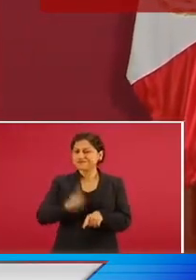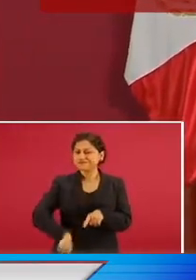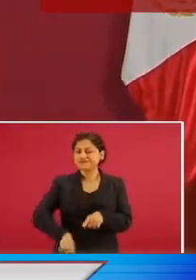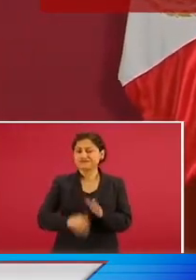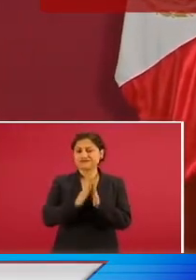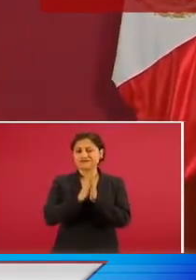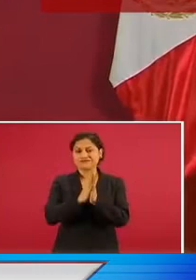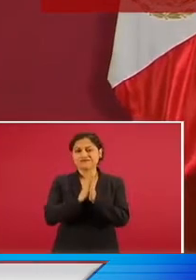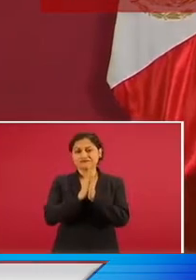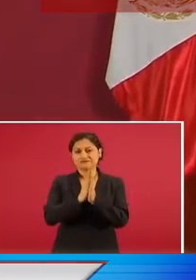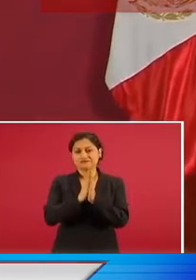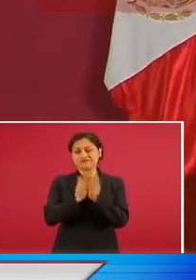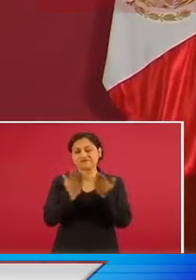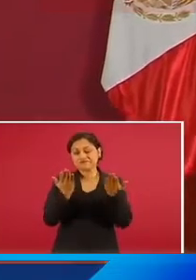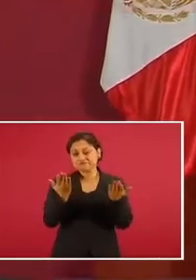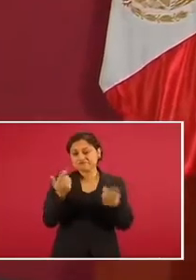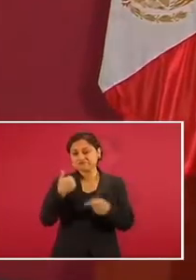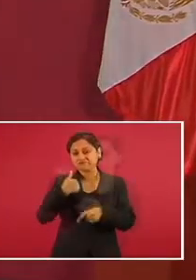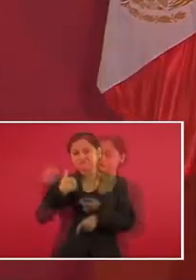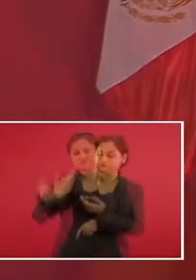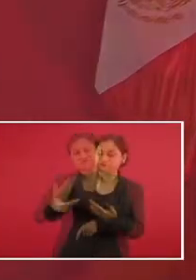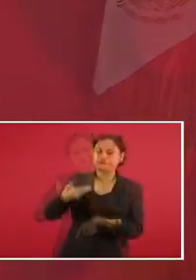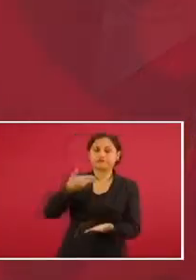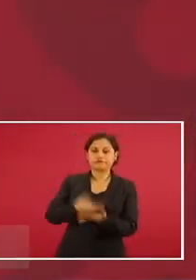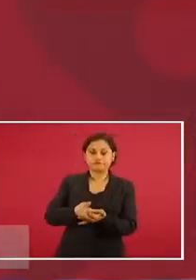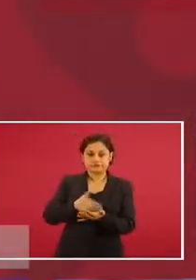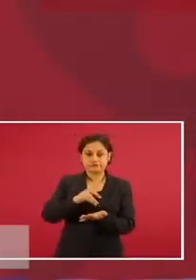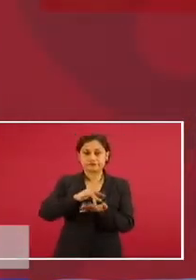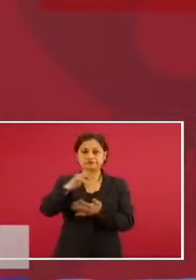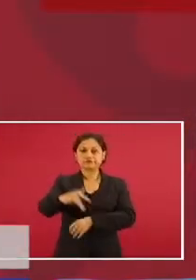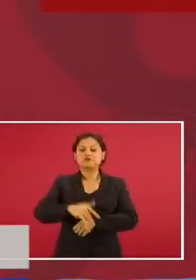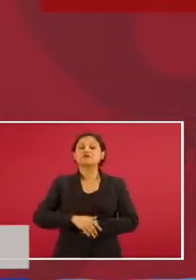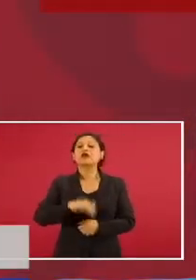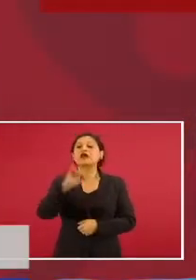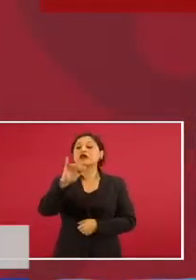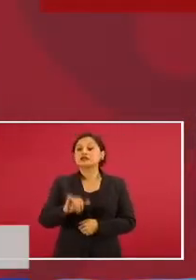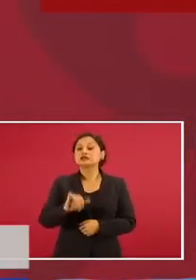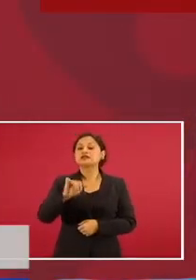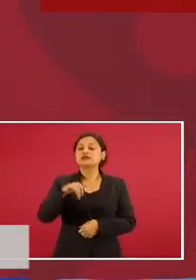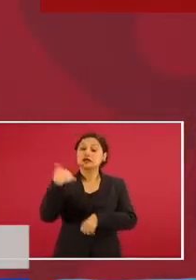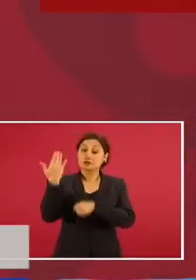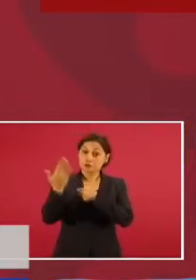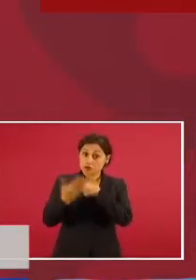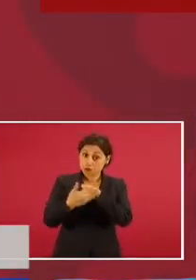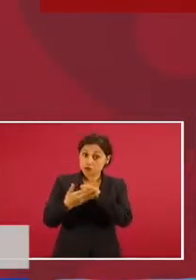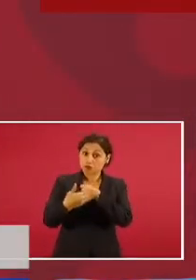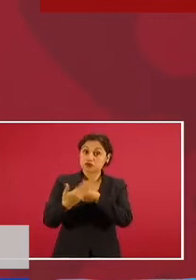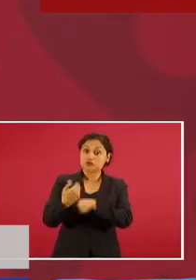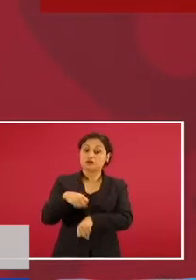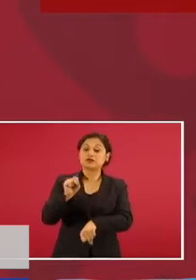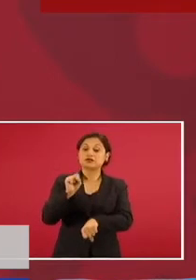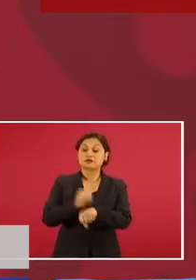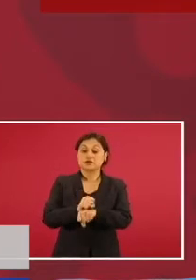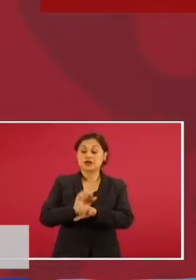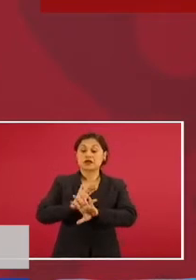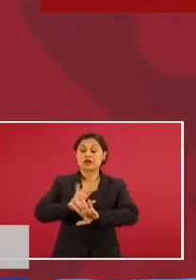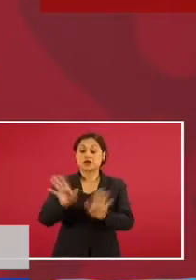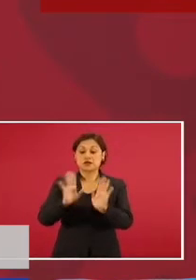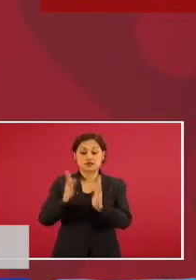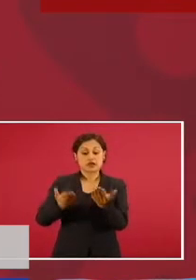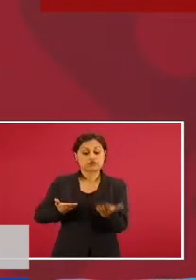pero no hay un acuerdo entre todas las partes. La semana que viene ya se presenta el plan